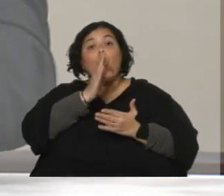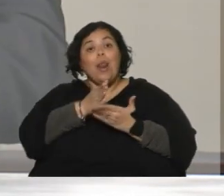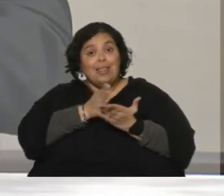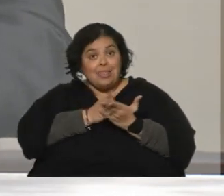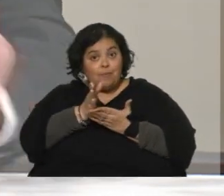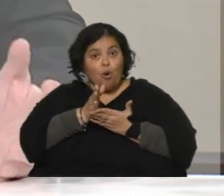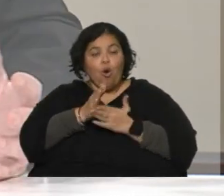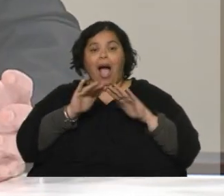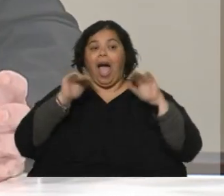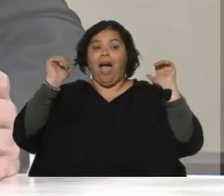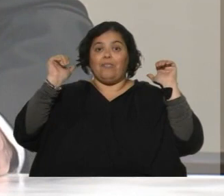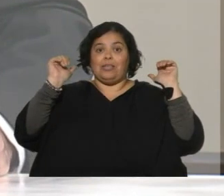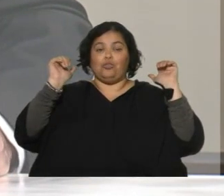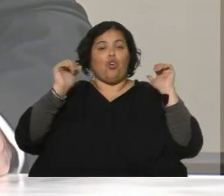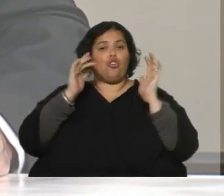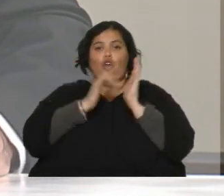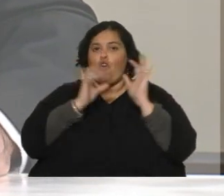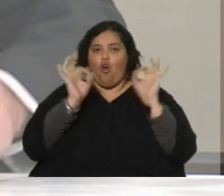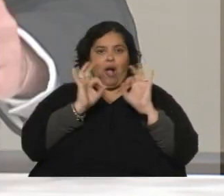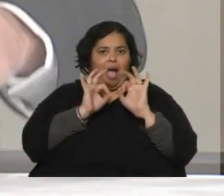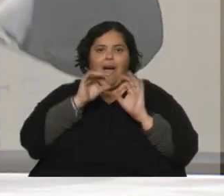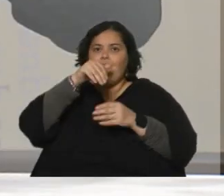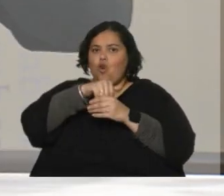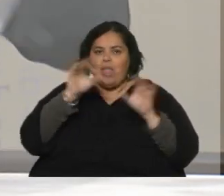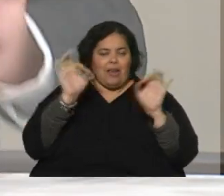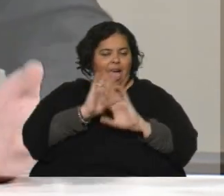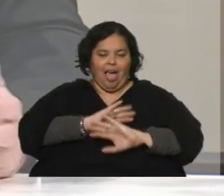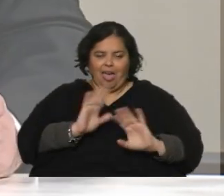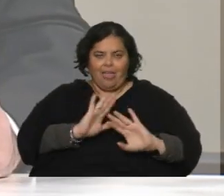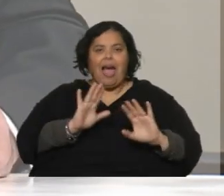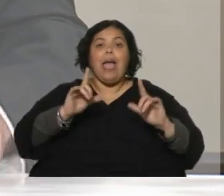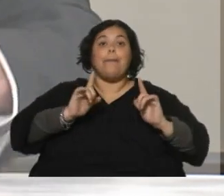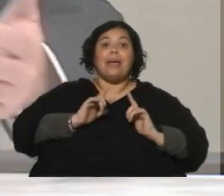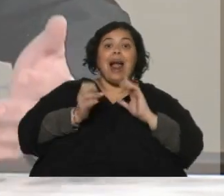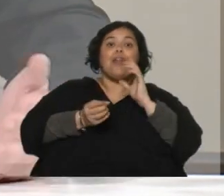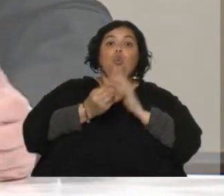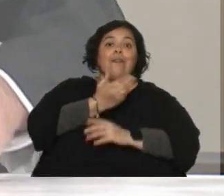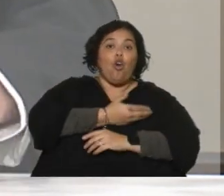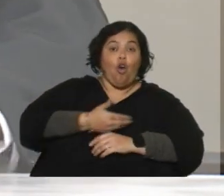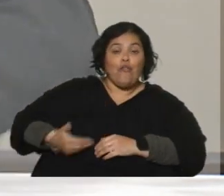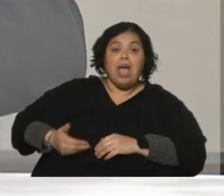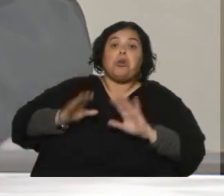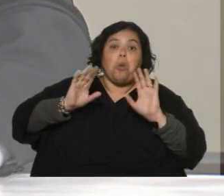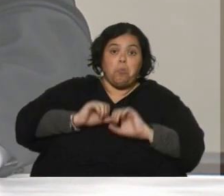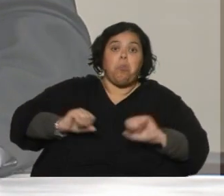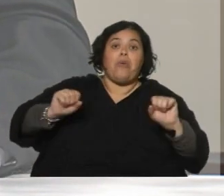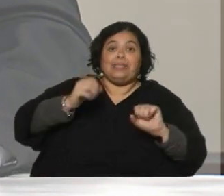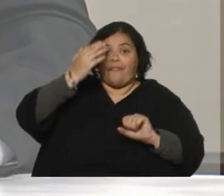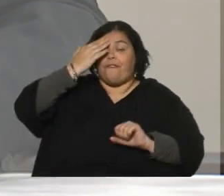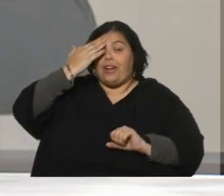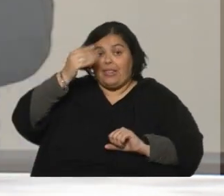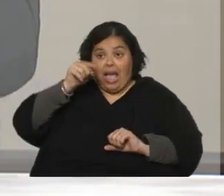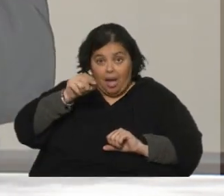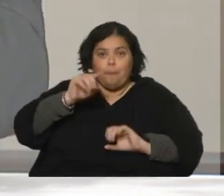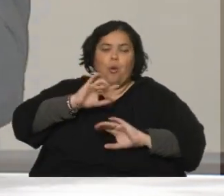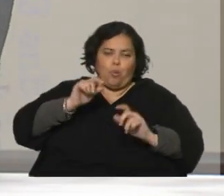la abstención no tocar lo que se votó esperar eventualmente que venga un nuevo gobierno seguramente o quizás pareces un gobierno frente